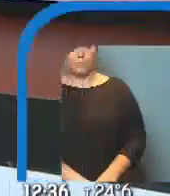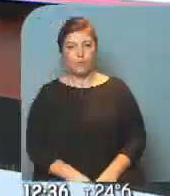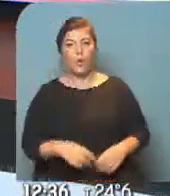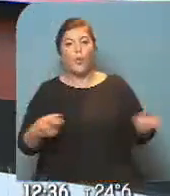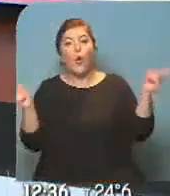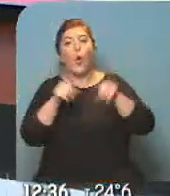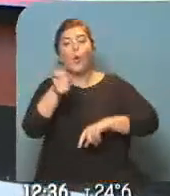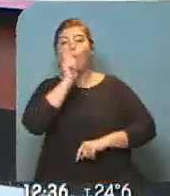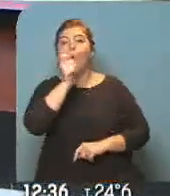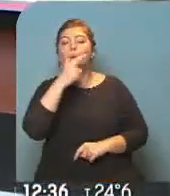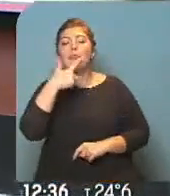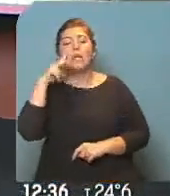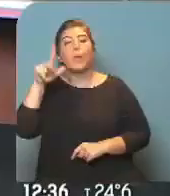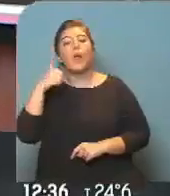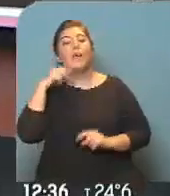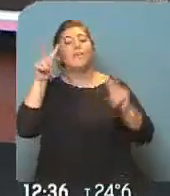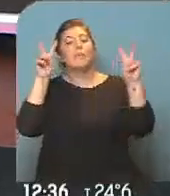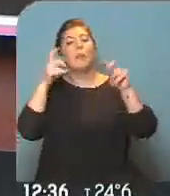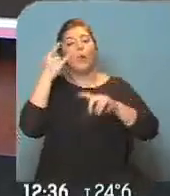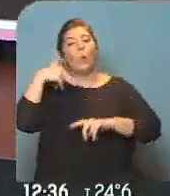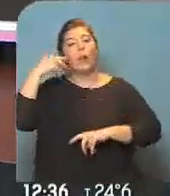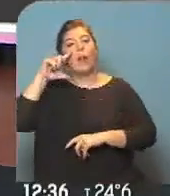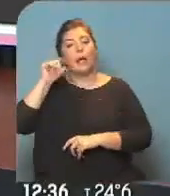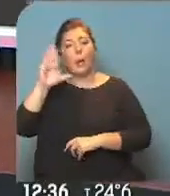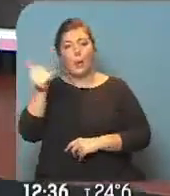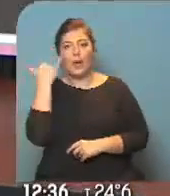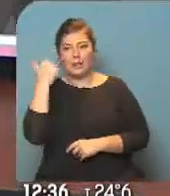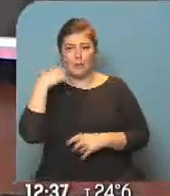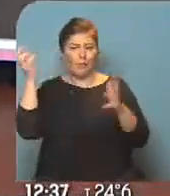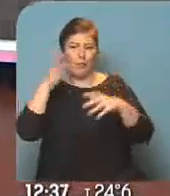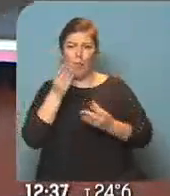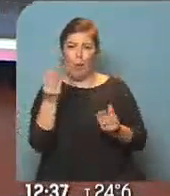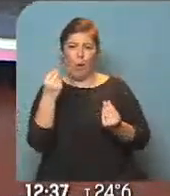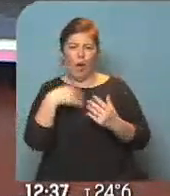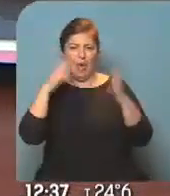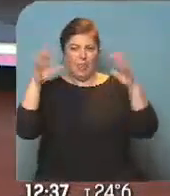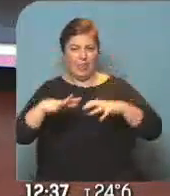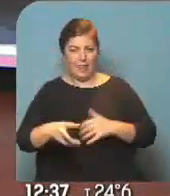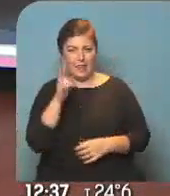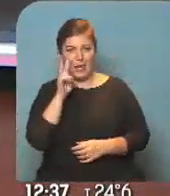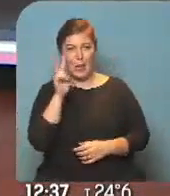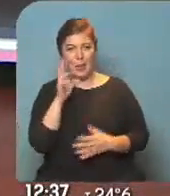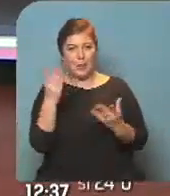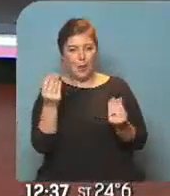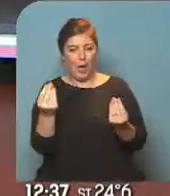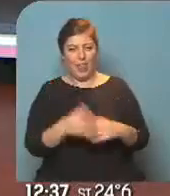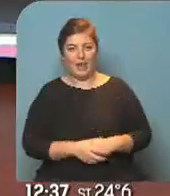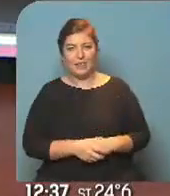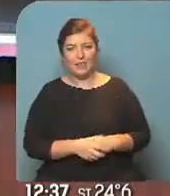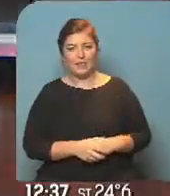Volvemos con nuestro móvil, Silvia, allí, el tema Unicaba, seguimos con el tema. Estás pasada por agua, evidentemente se te ve muy